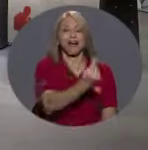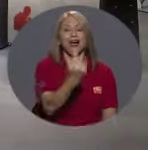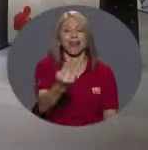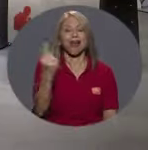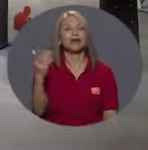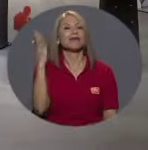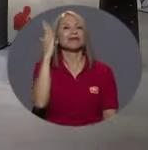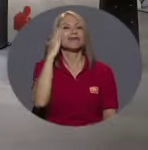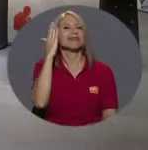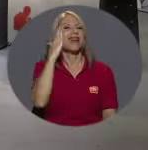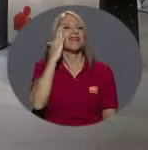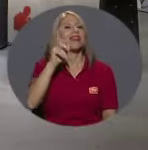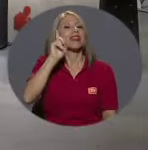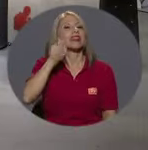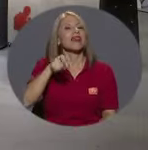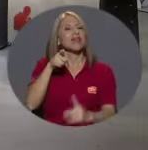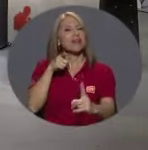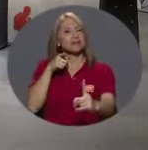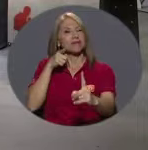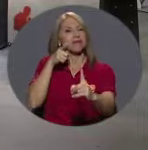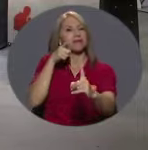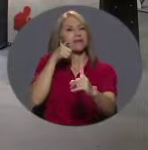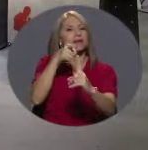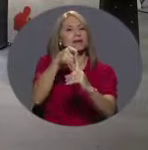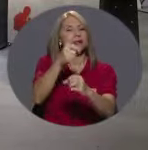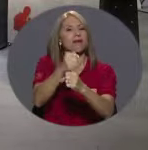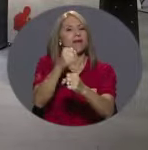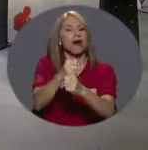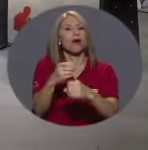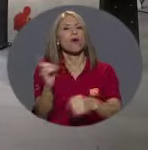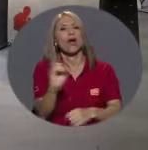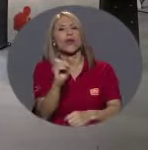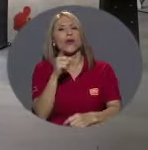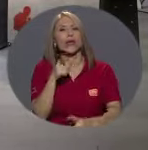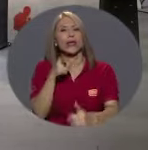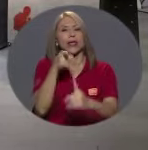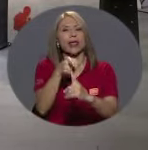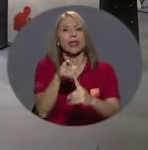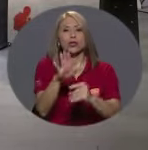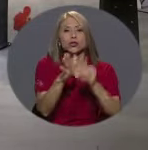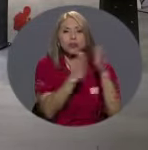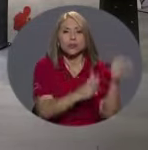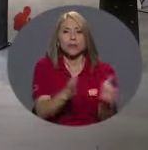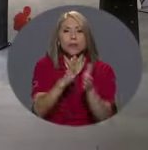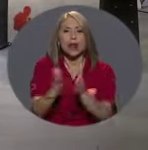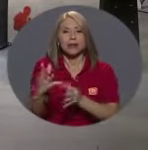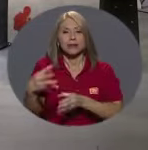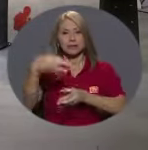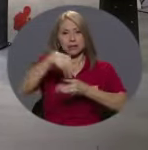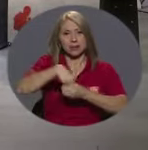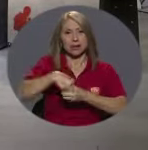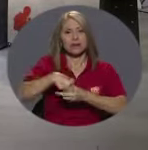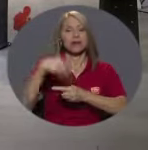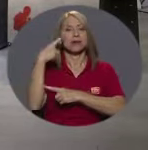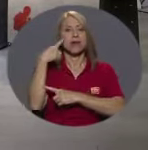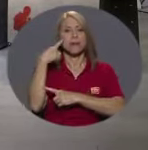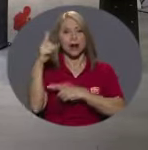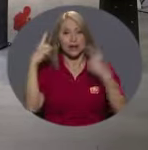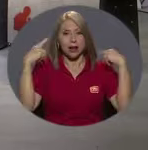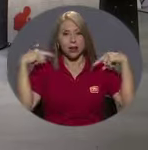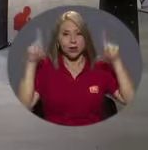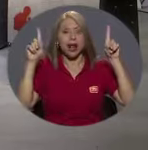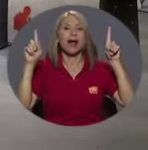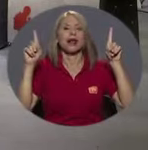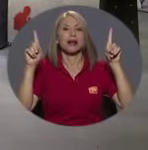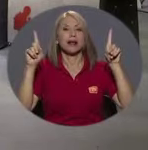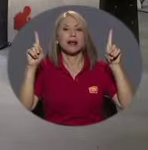uno ya tiene muy claro hacia dónde debe direccionar su accionar y sus planes internos para poder